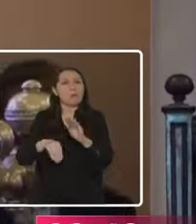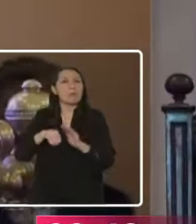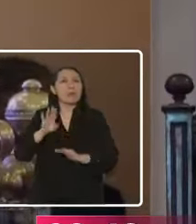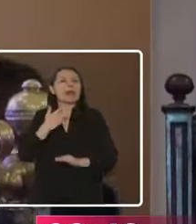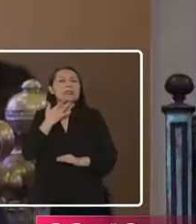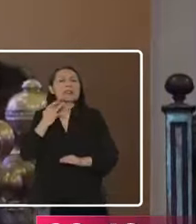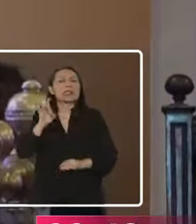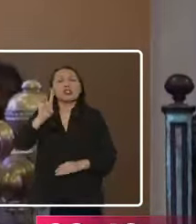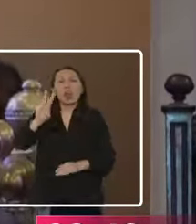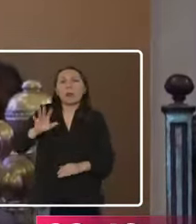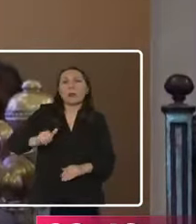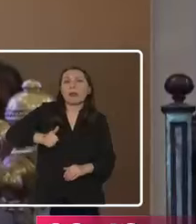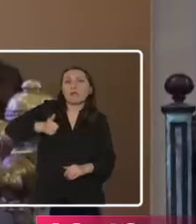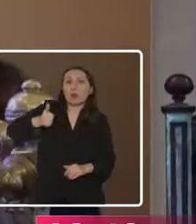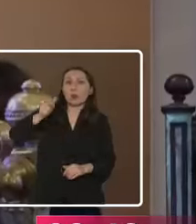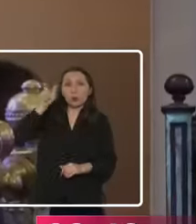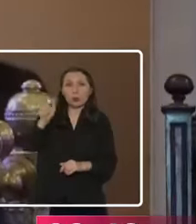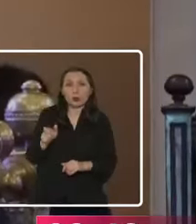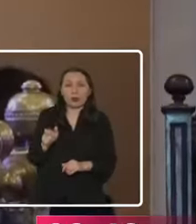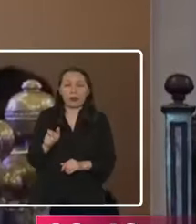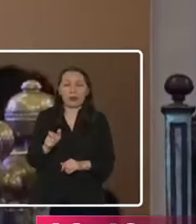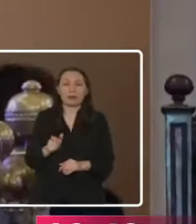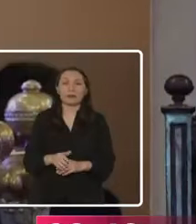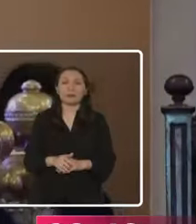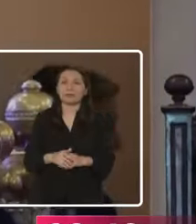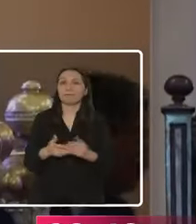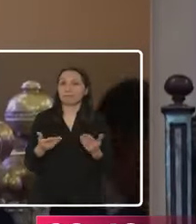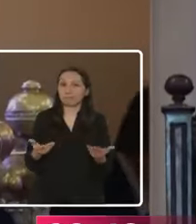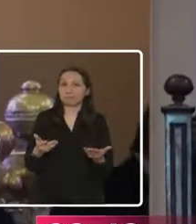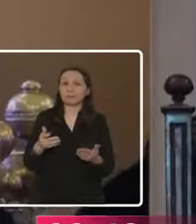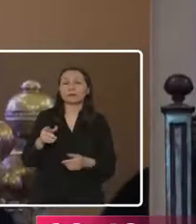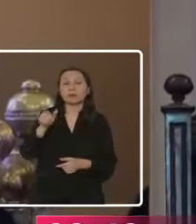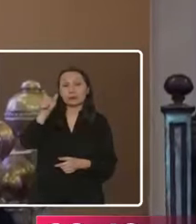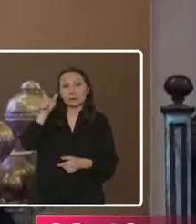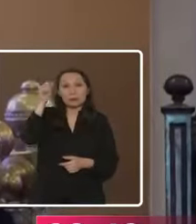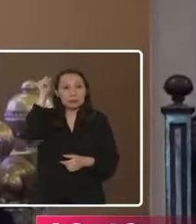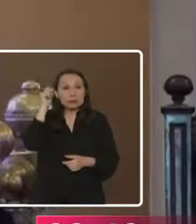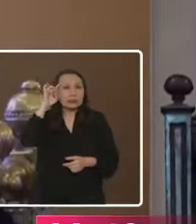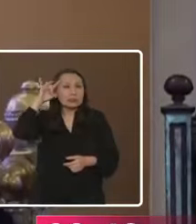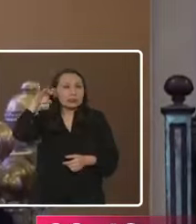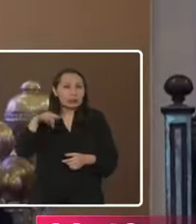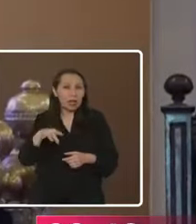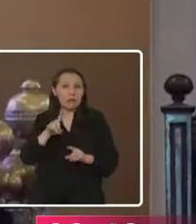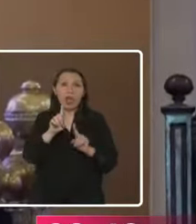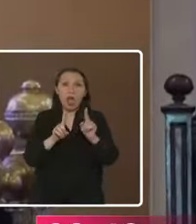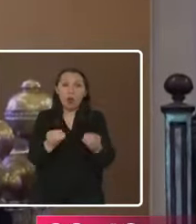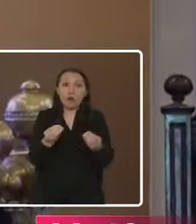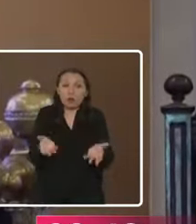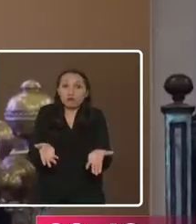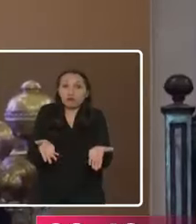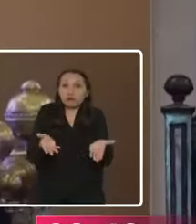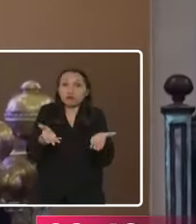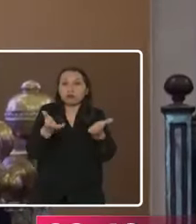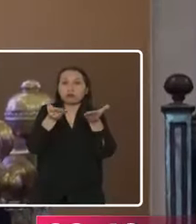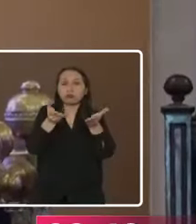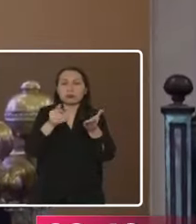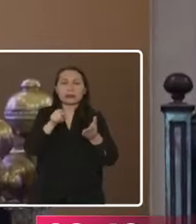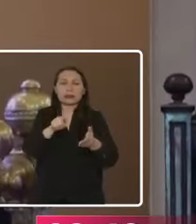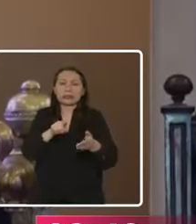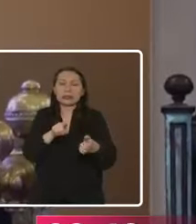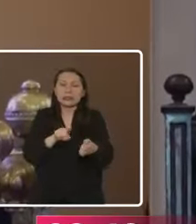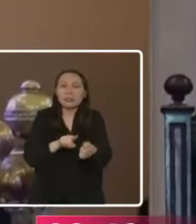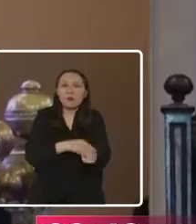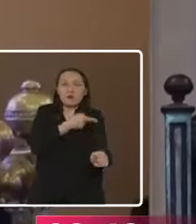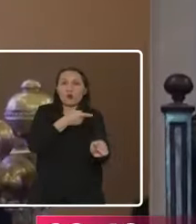más que pura voluntad. Y es que sabía que para que aquello fuera fructífero, esa